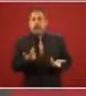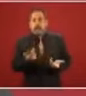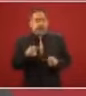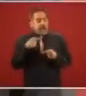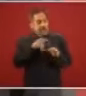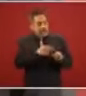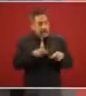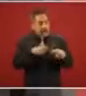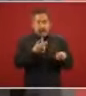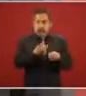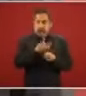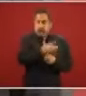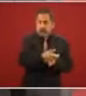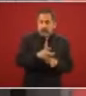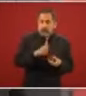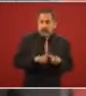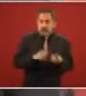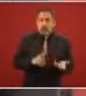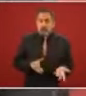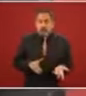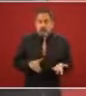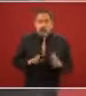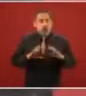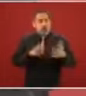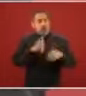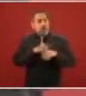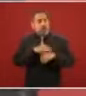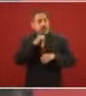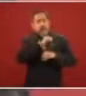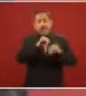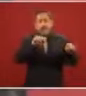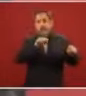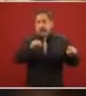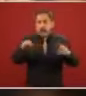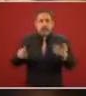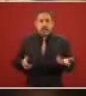recursos es en las comunidades más apartadas,